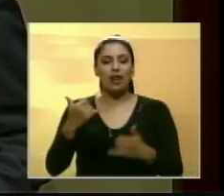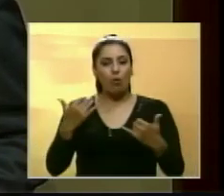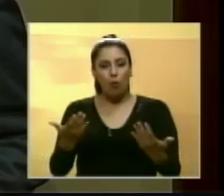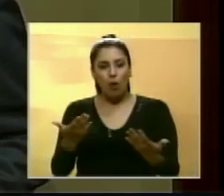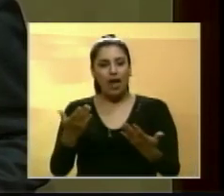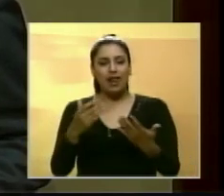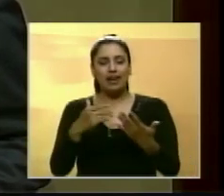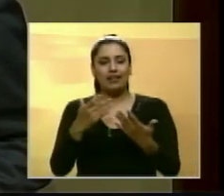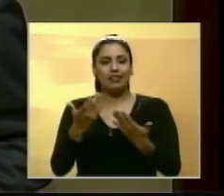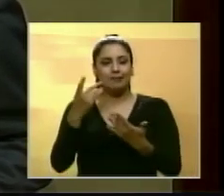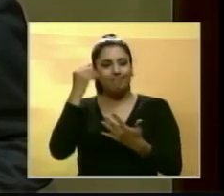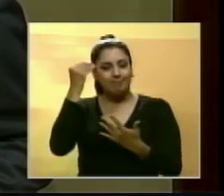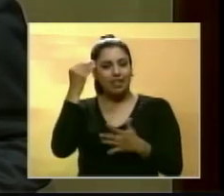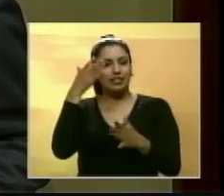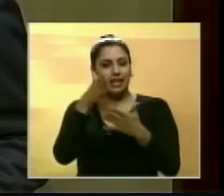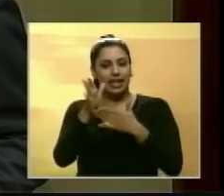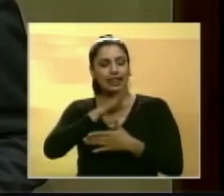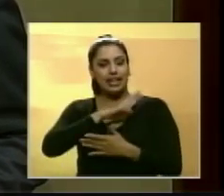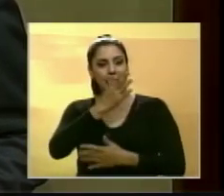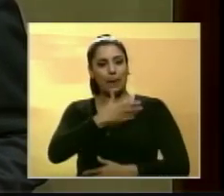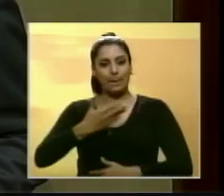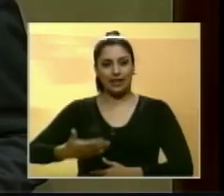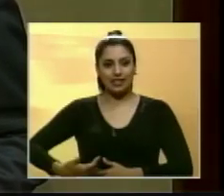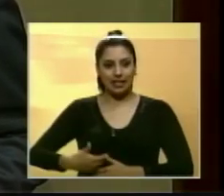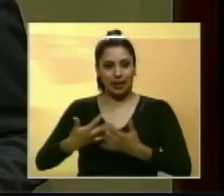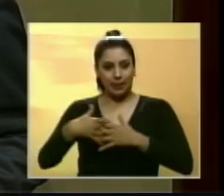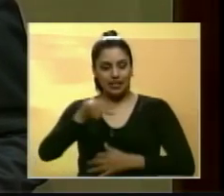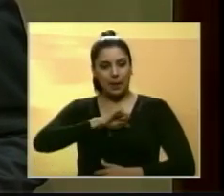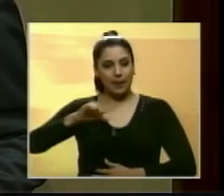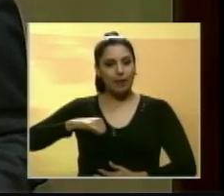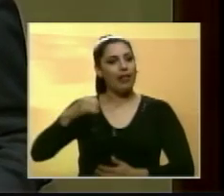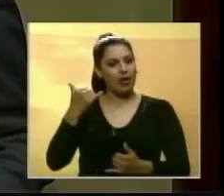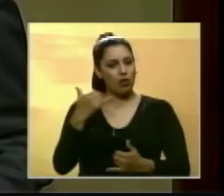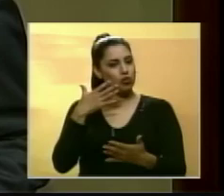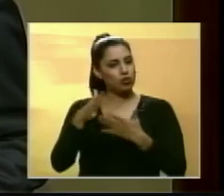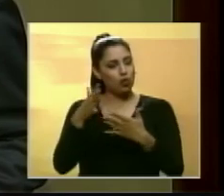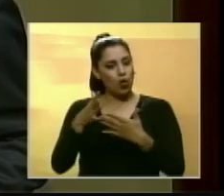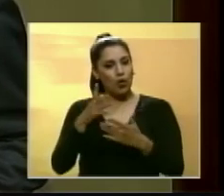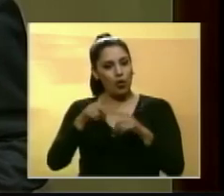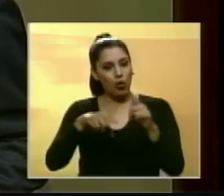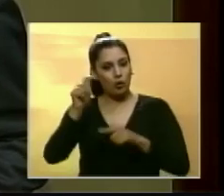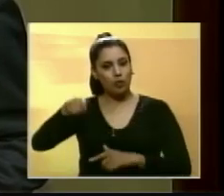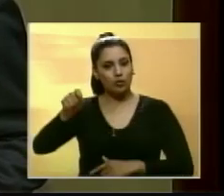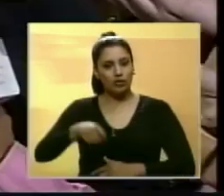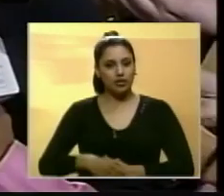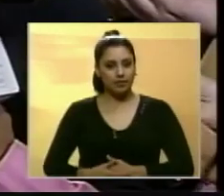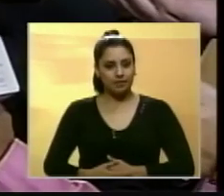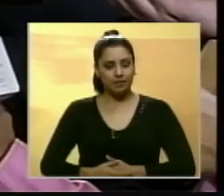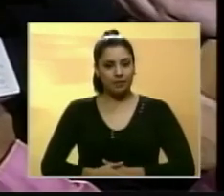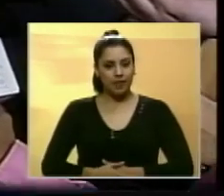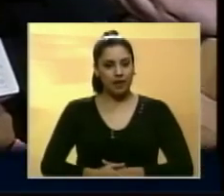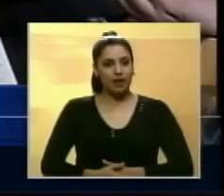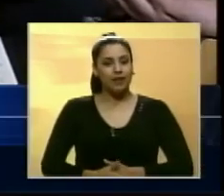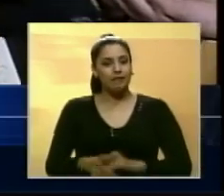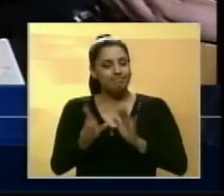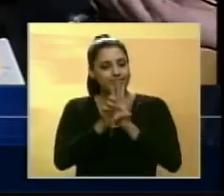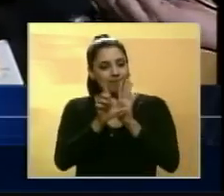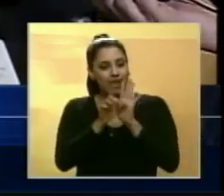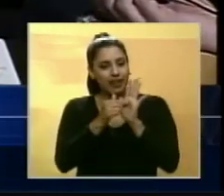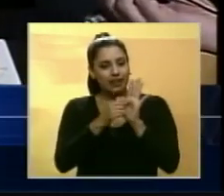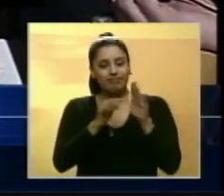cuáles fueron las consideraciones que realizó el presidente de Fedecámara, Francisco Martínez, sobre el instrumento jurídico. Una ley